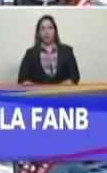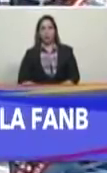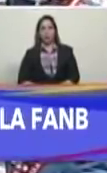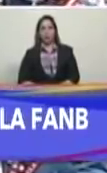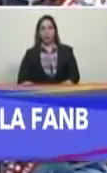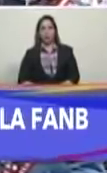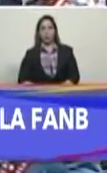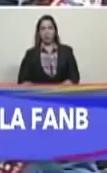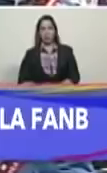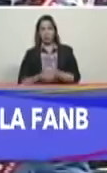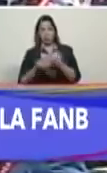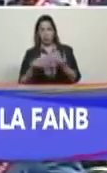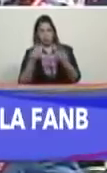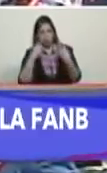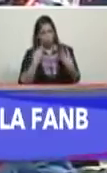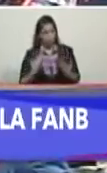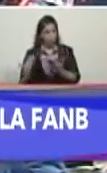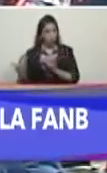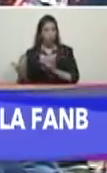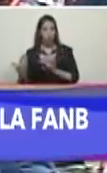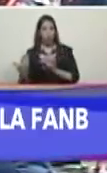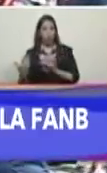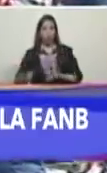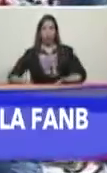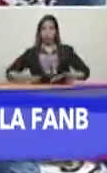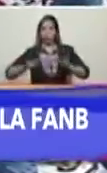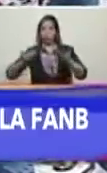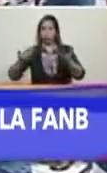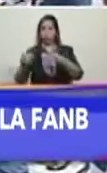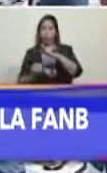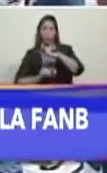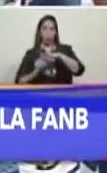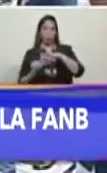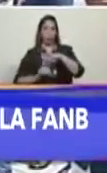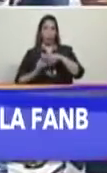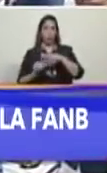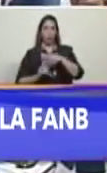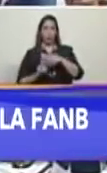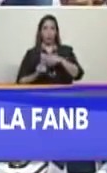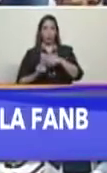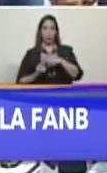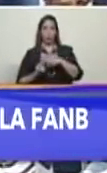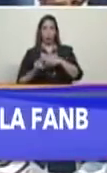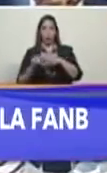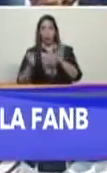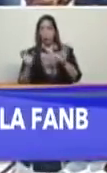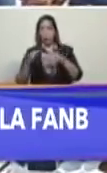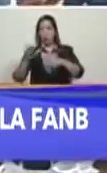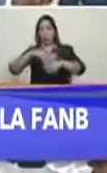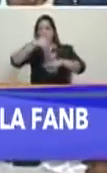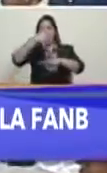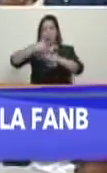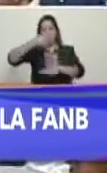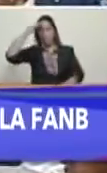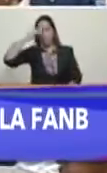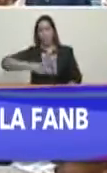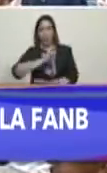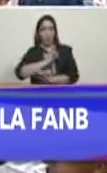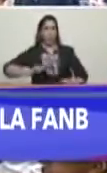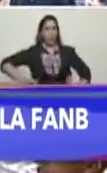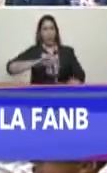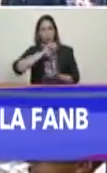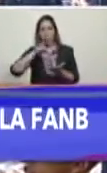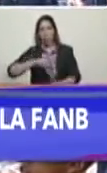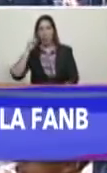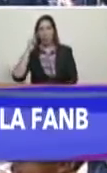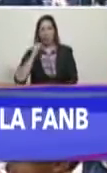Aprecian entonces esta entrega de presentes institucionales por parte de oficiales de la Fuerza Armada Nacional Bolivariana